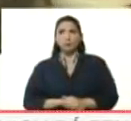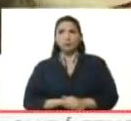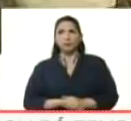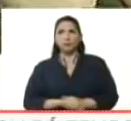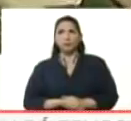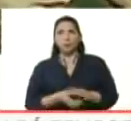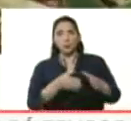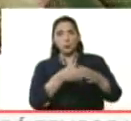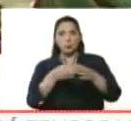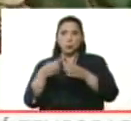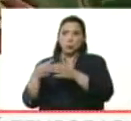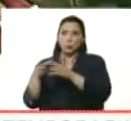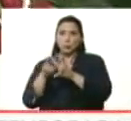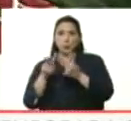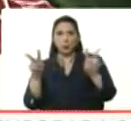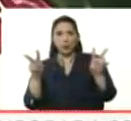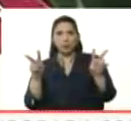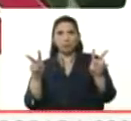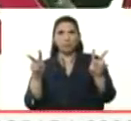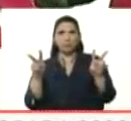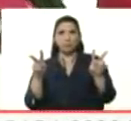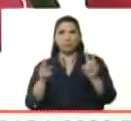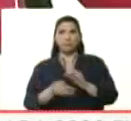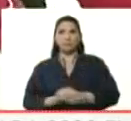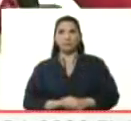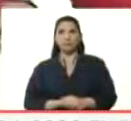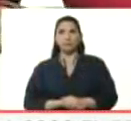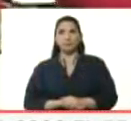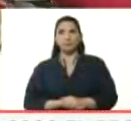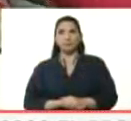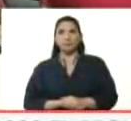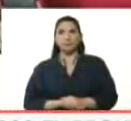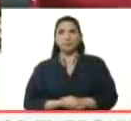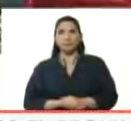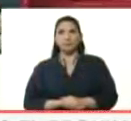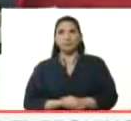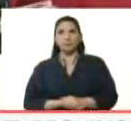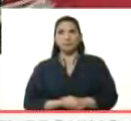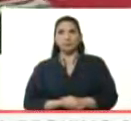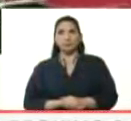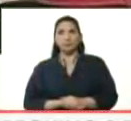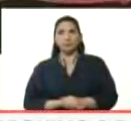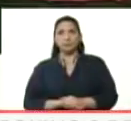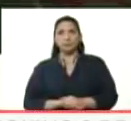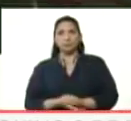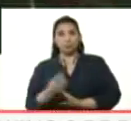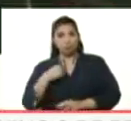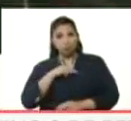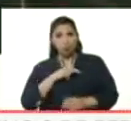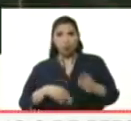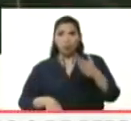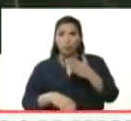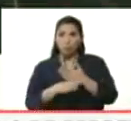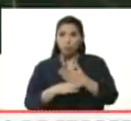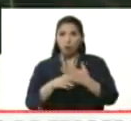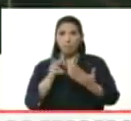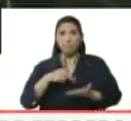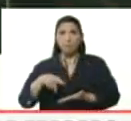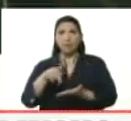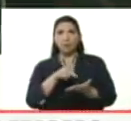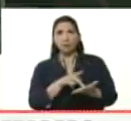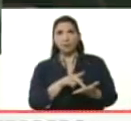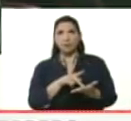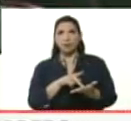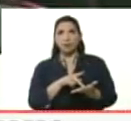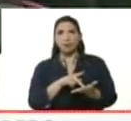de paz completas. Desde el principio, pero no ir a grabar, no, a participar. A participar, te he